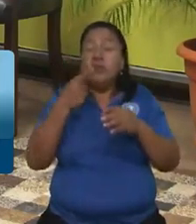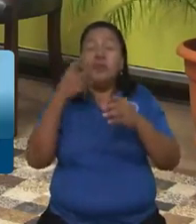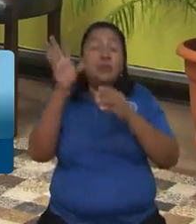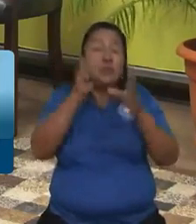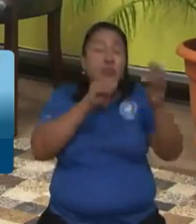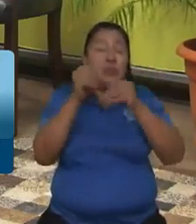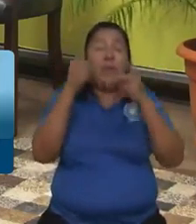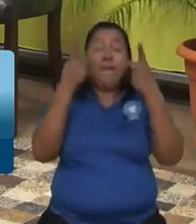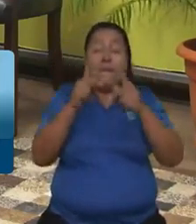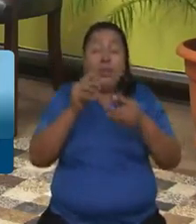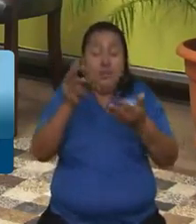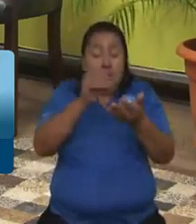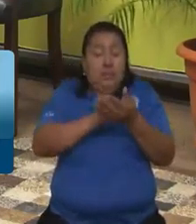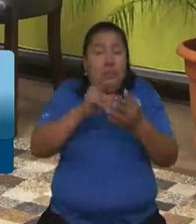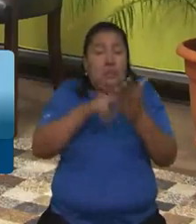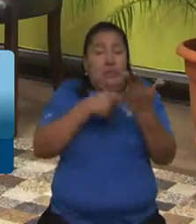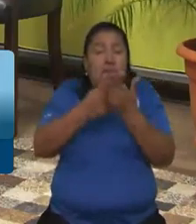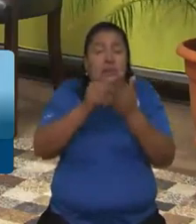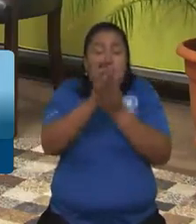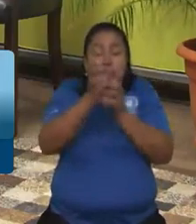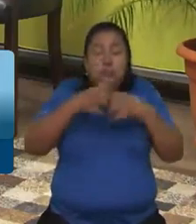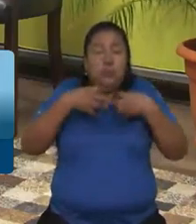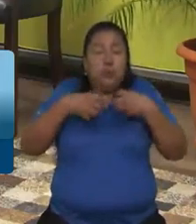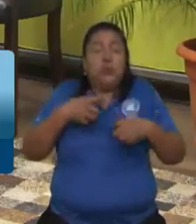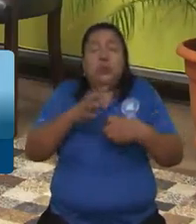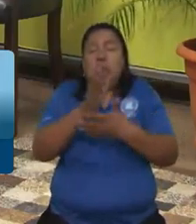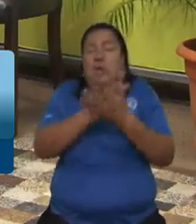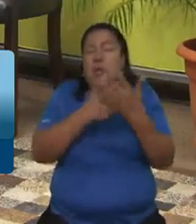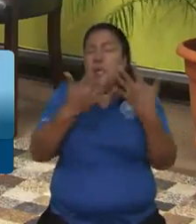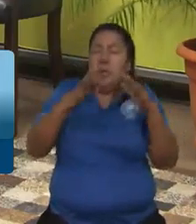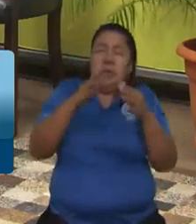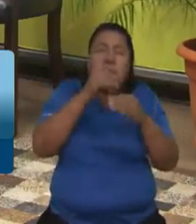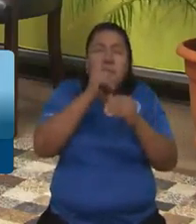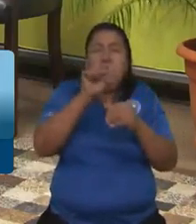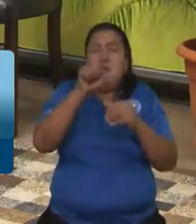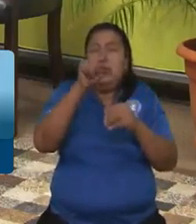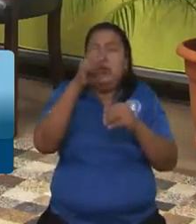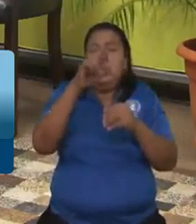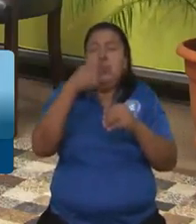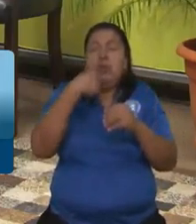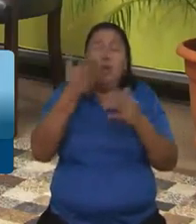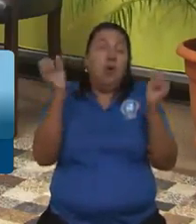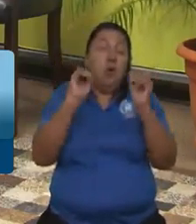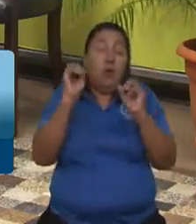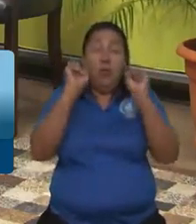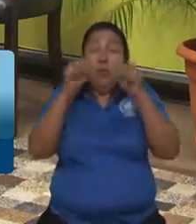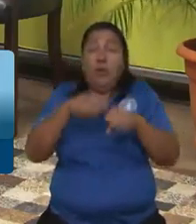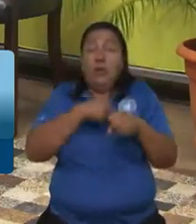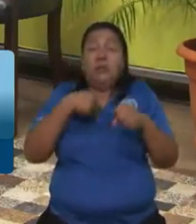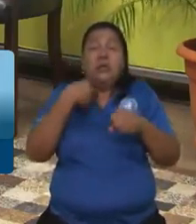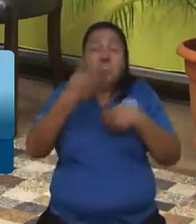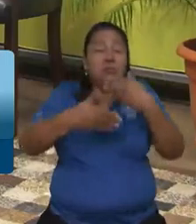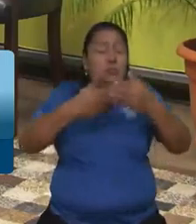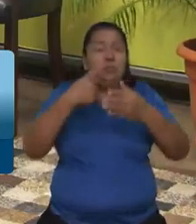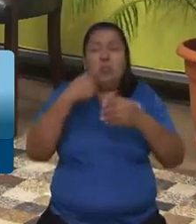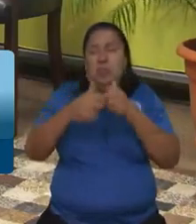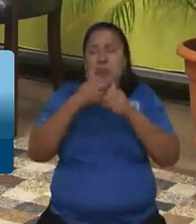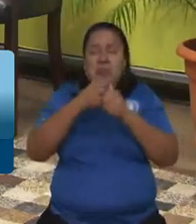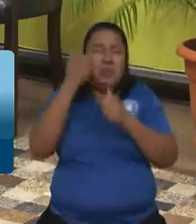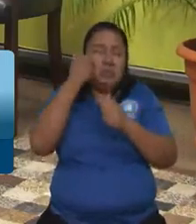ser un proceso alérgico nasal, y el primer síntoma es comezón en los ojos, comezón en la nariz y comezón en los oídos.